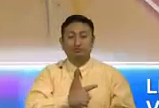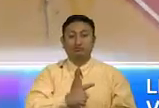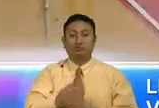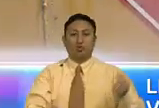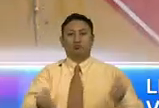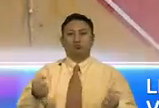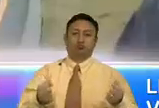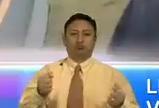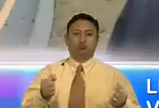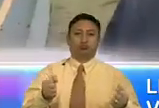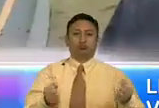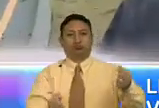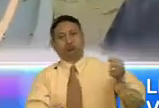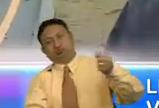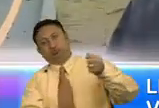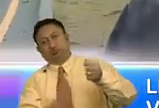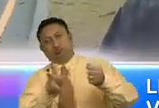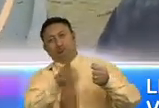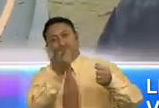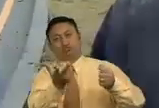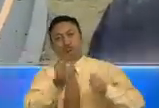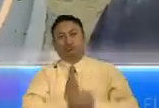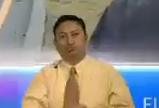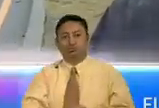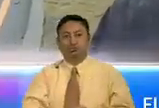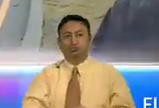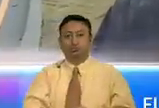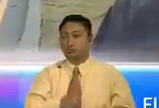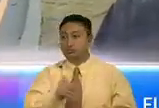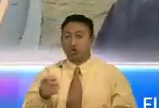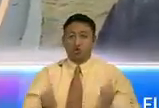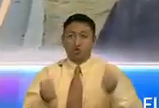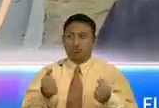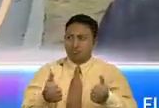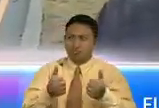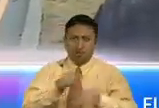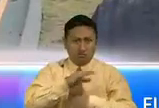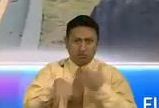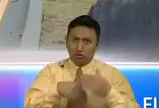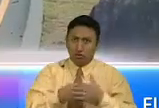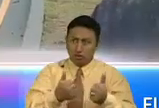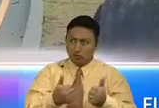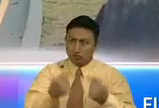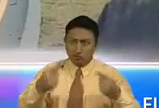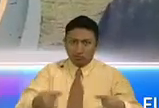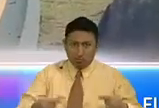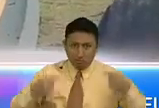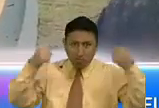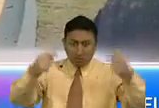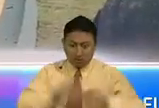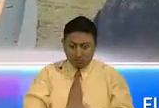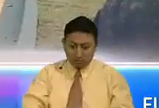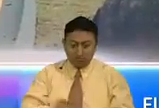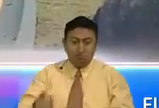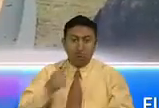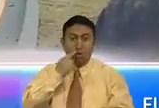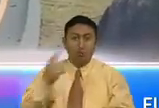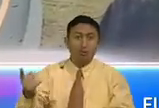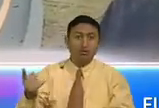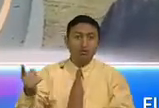camión. Se puede verificar que igual las llantas se encuentran en buen estado, el vehículo de igual manera se encuentra en buen estado. Por versiones del conductor, manifiesta